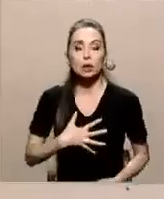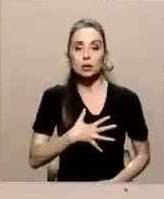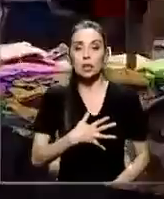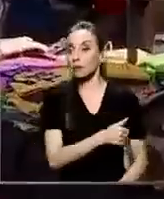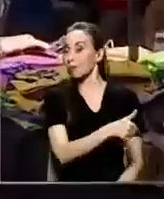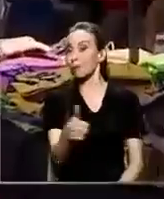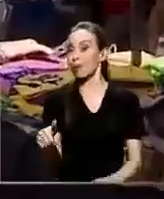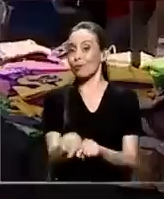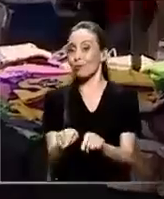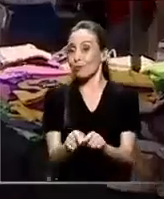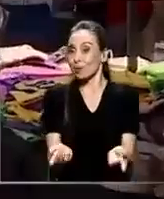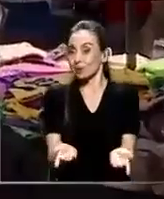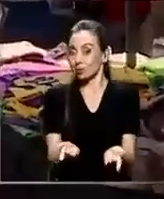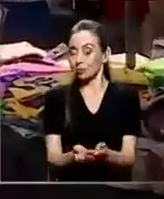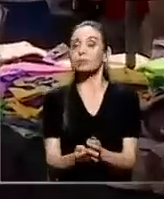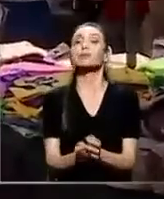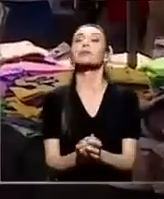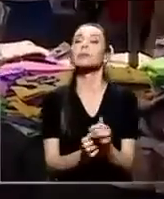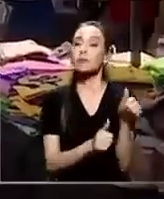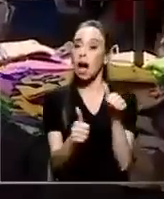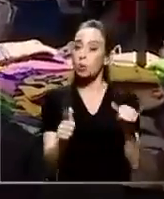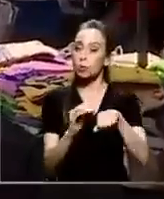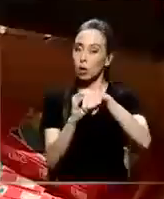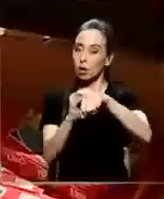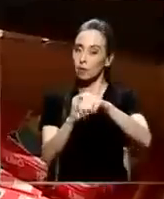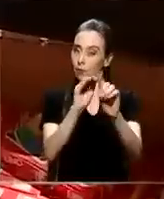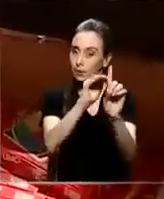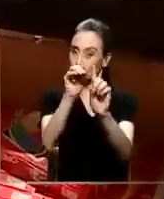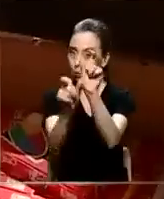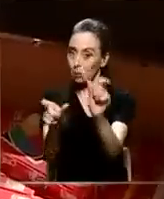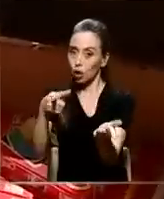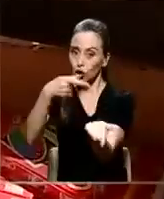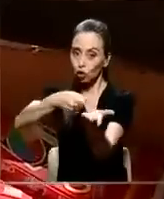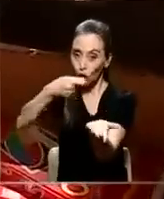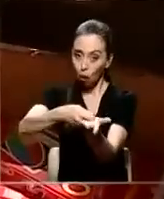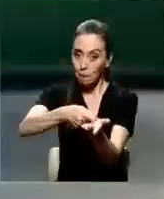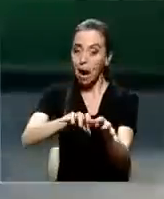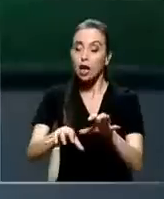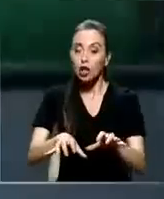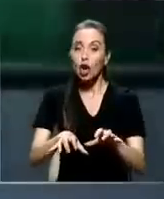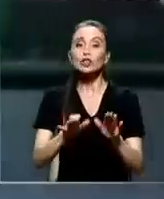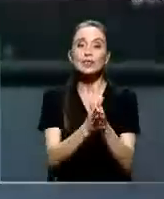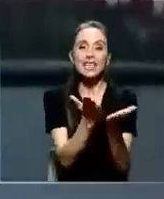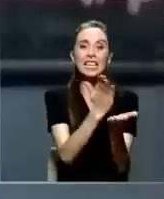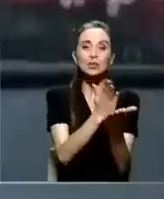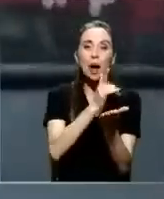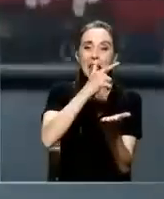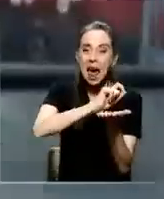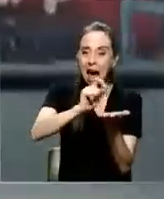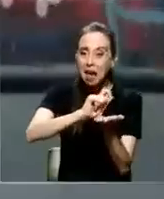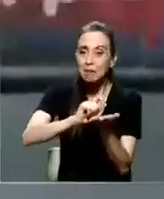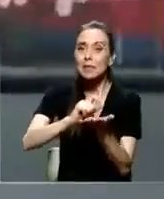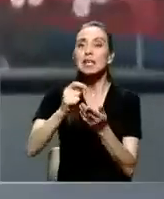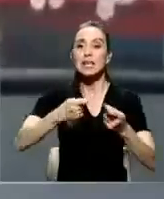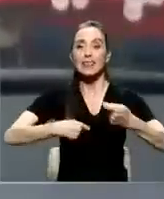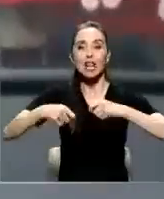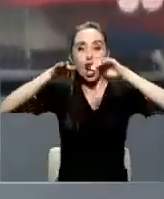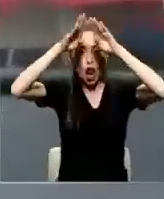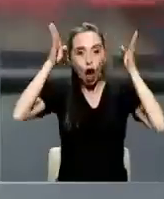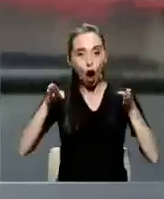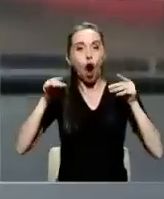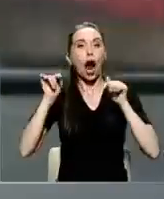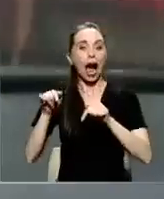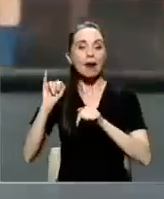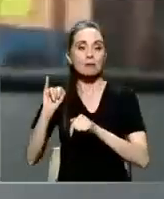para todos. Las autoridades realizaron un llamado para que los consumidores solo compren los artículos escolares en locales establecidos, dado que de